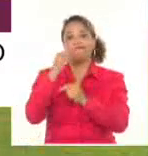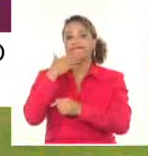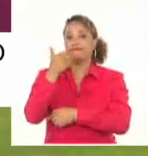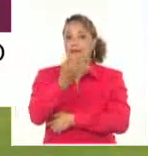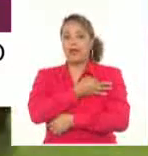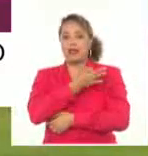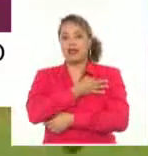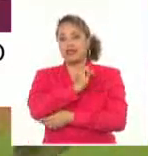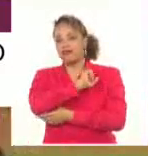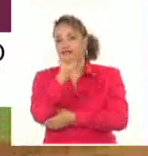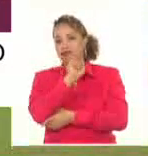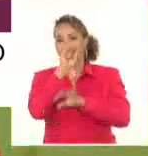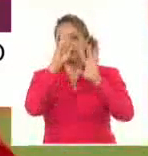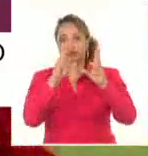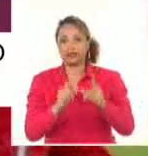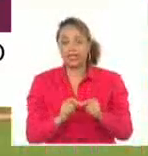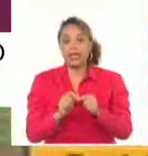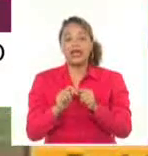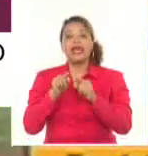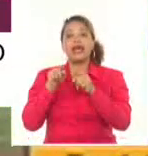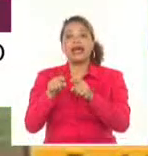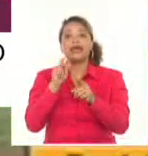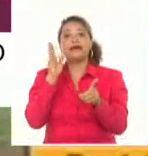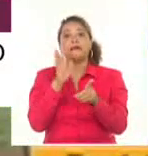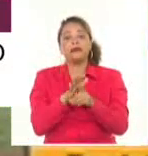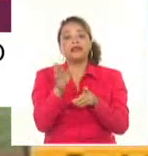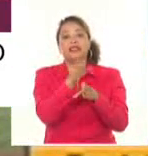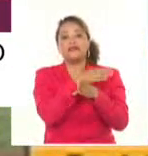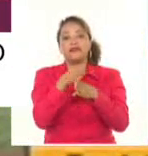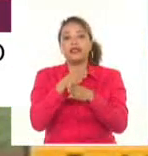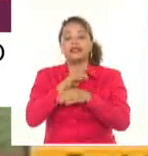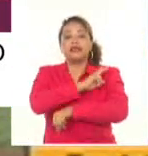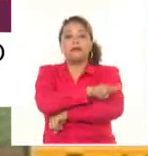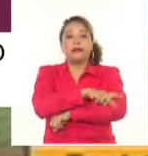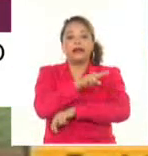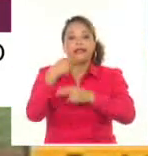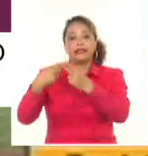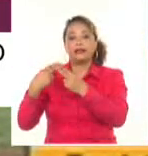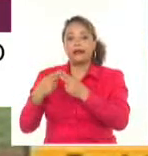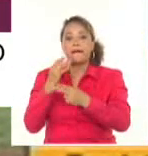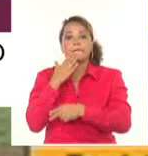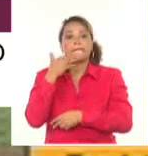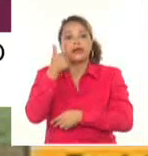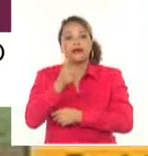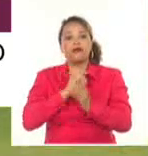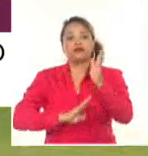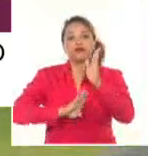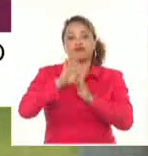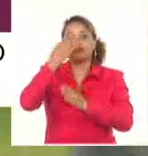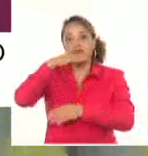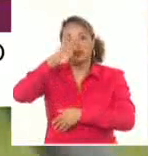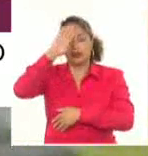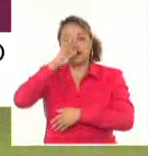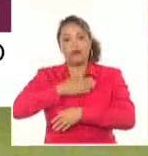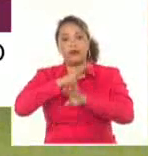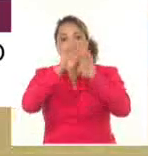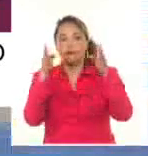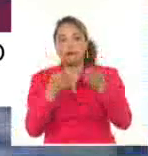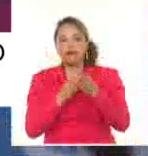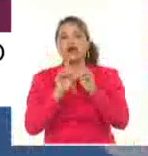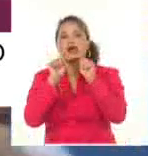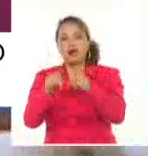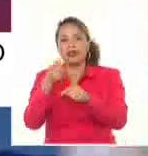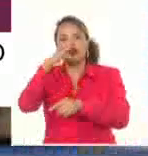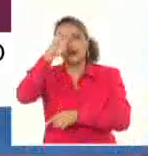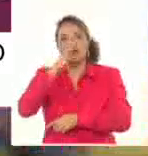histórico. Ahí donde anclan varias de las naciones más desarrolladas del mundo está Cuba. Mientras